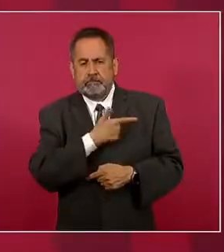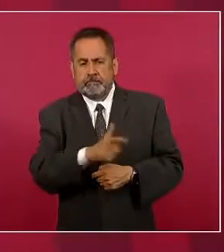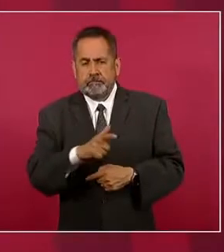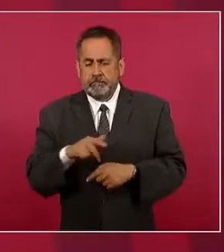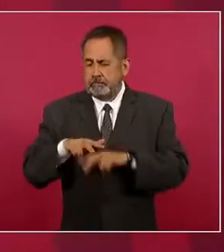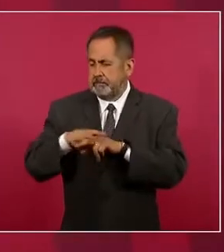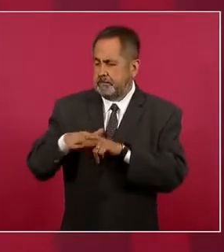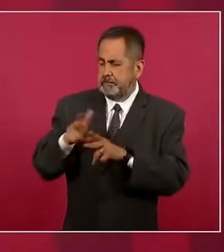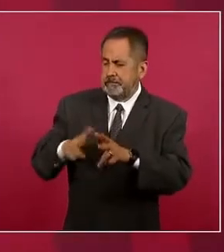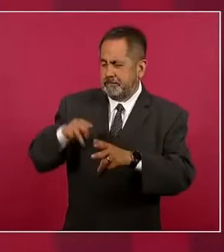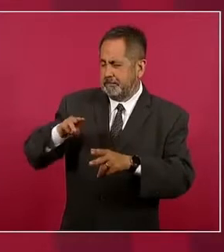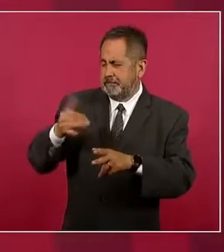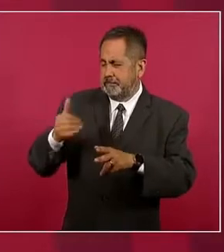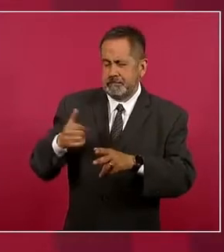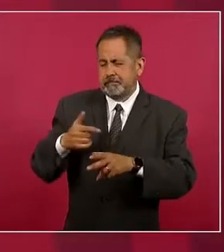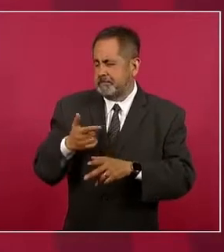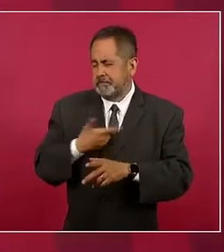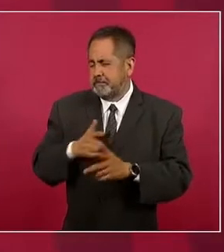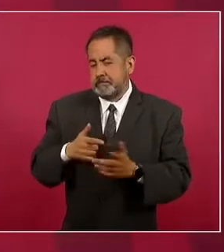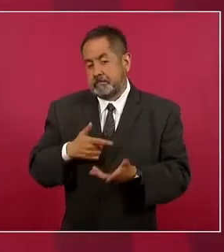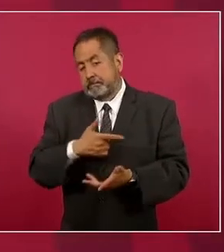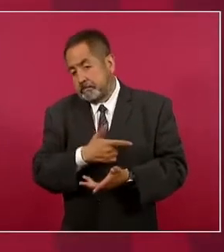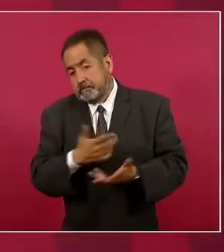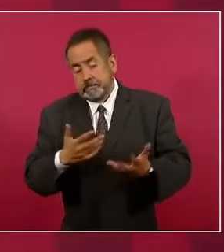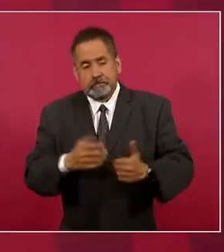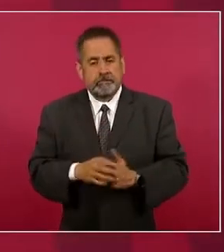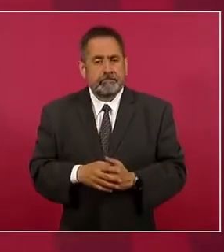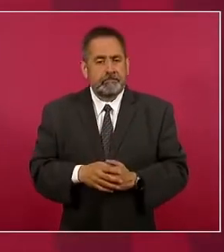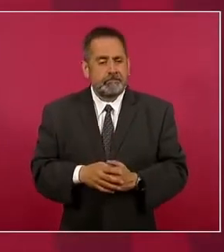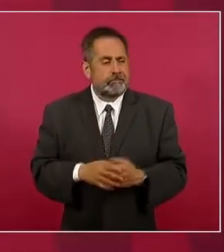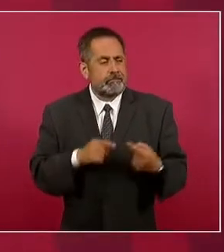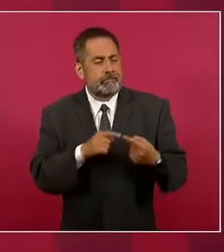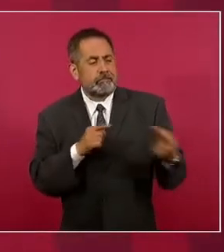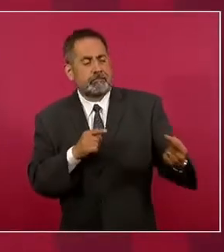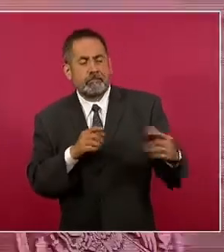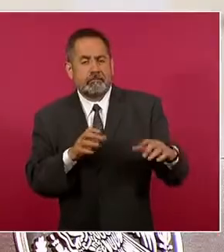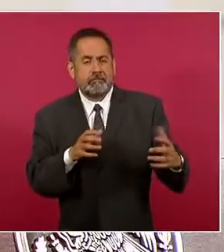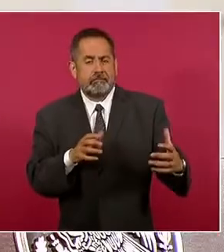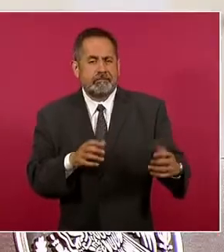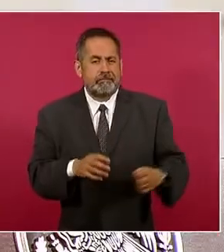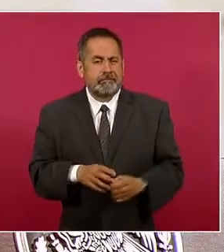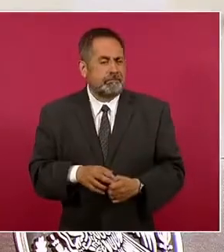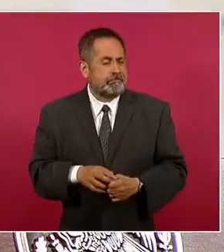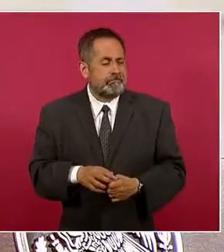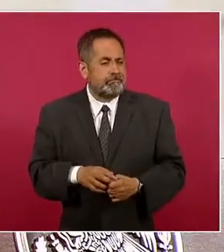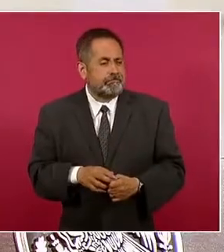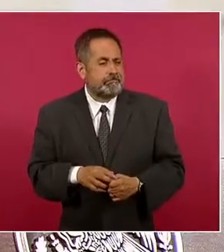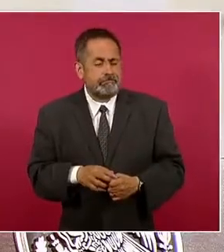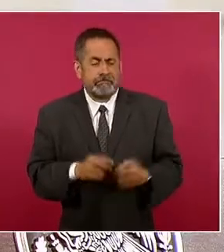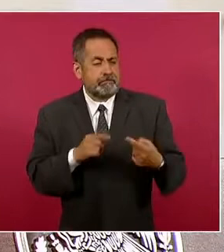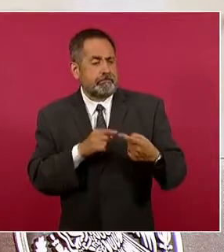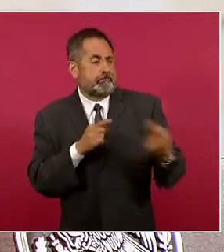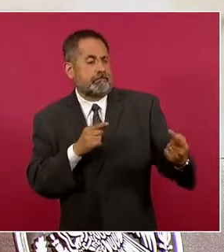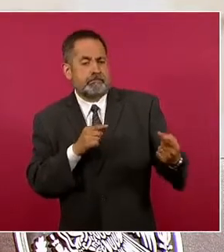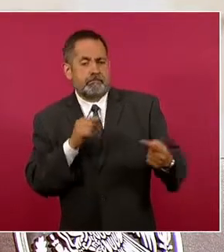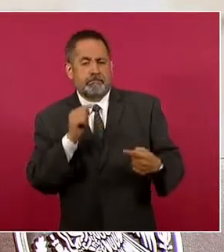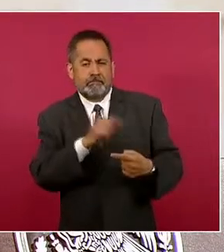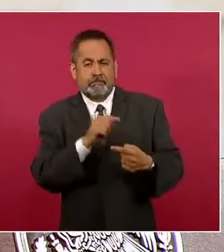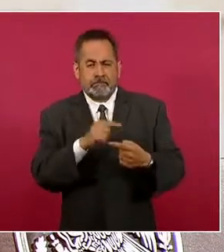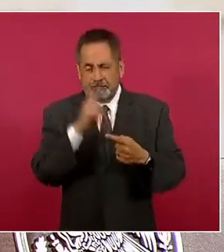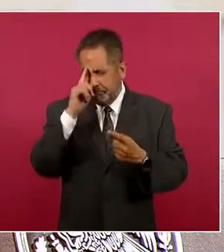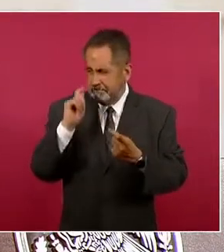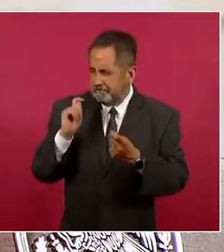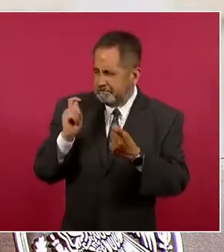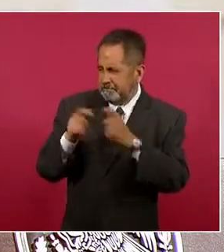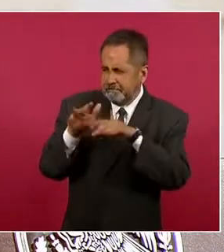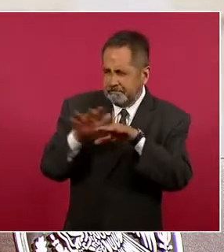no solo al Tren Maya, son opositores a la